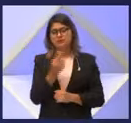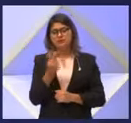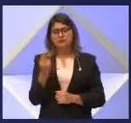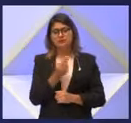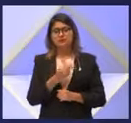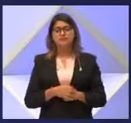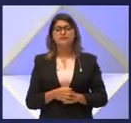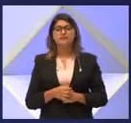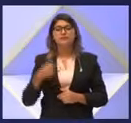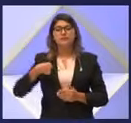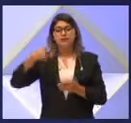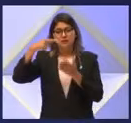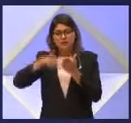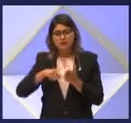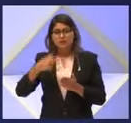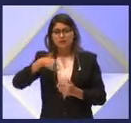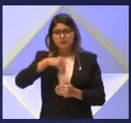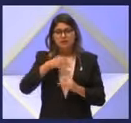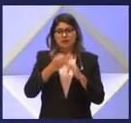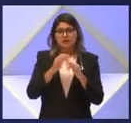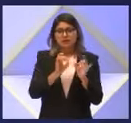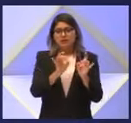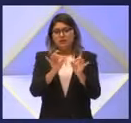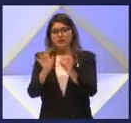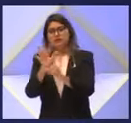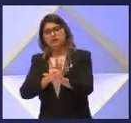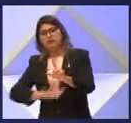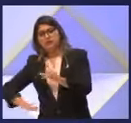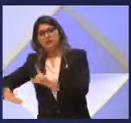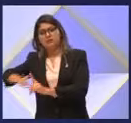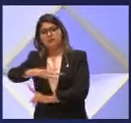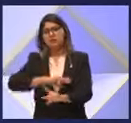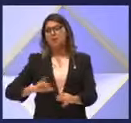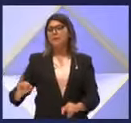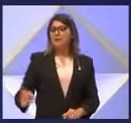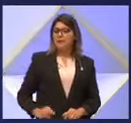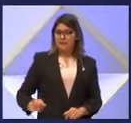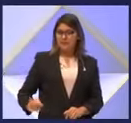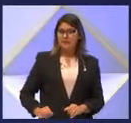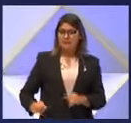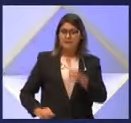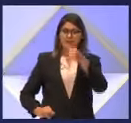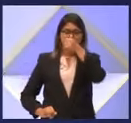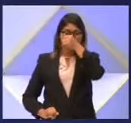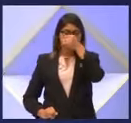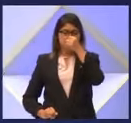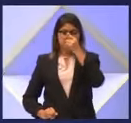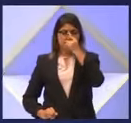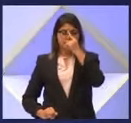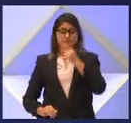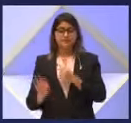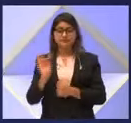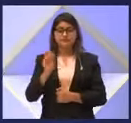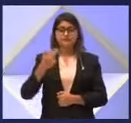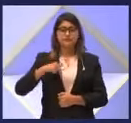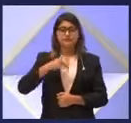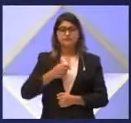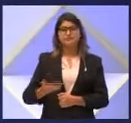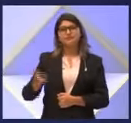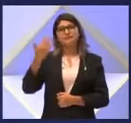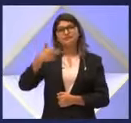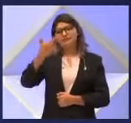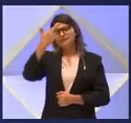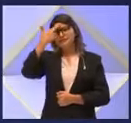tenido la oportunidad de vivir una época interesante donde quizás pudimos pasar de comprar libros